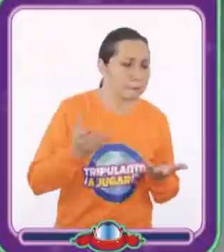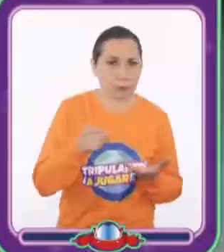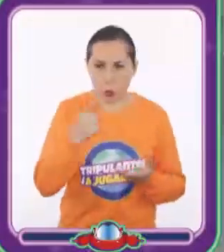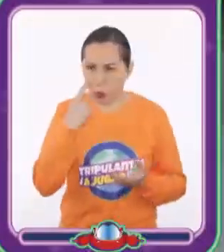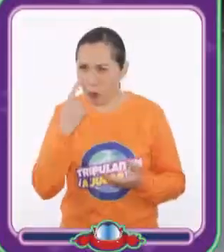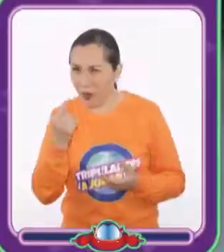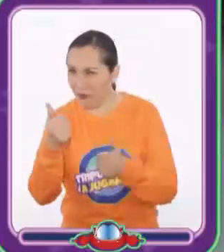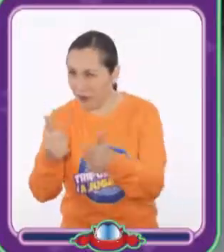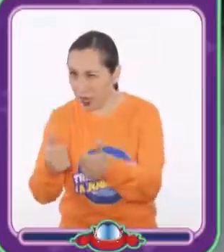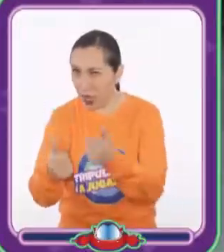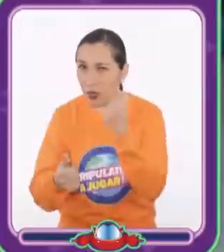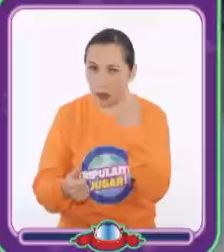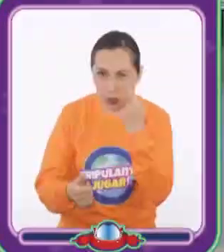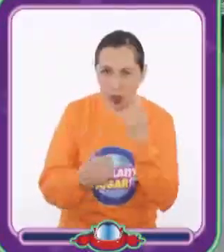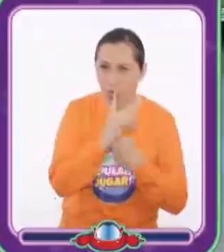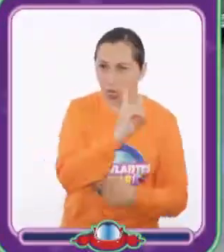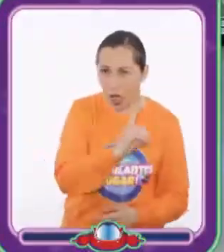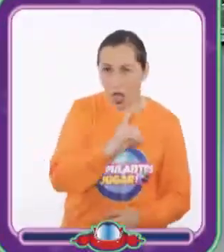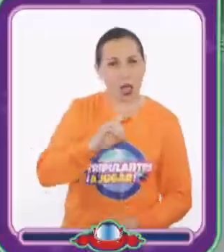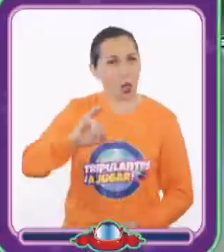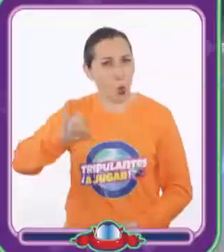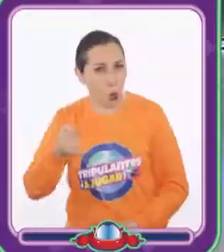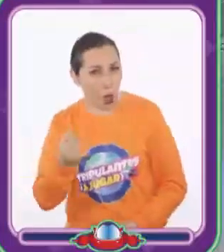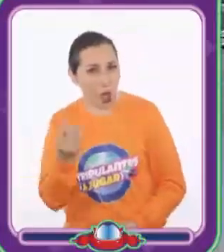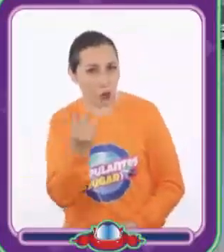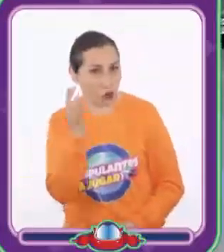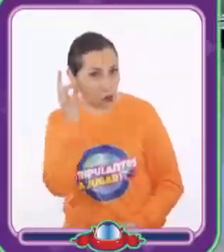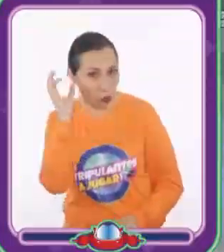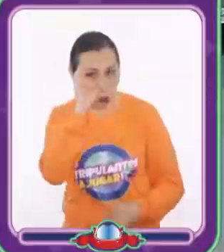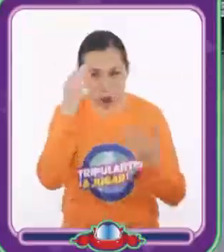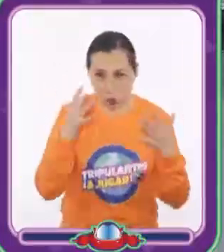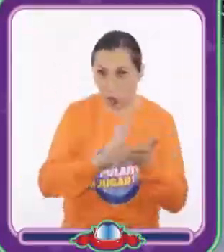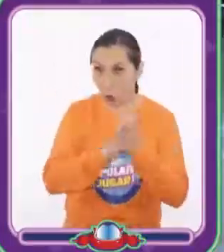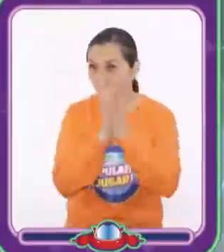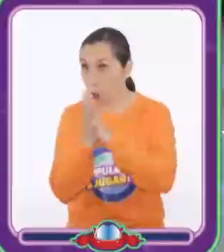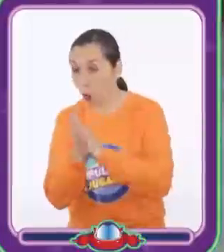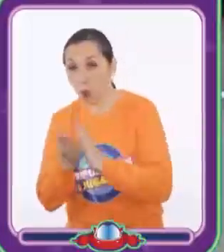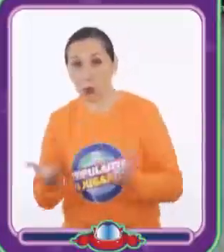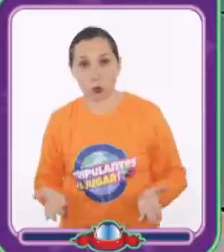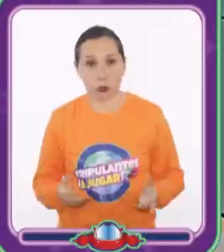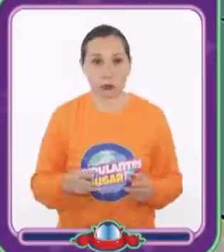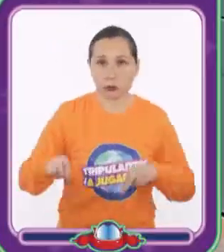¿Están mirando bien? Daireles, Juliana, ¿buscaron por todos lados?